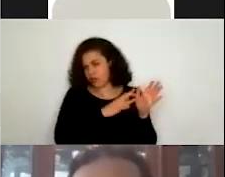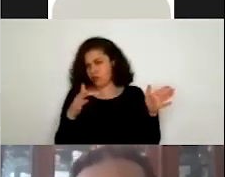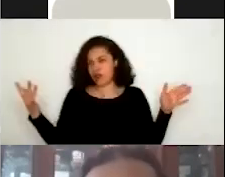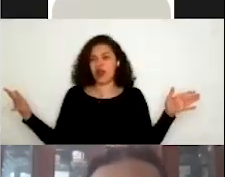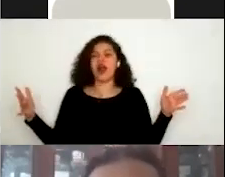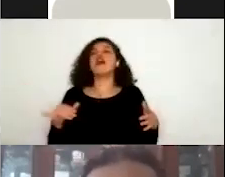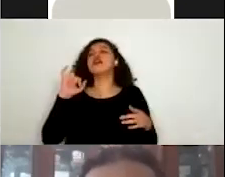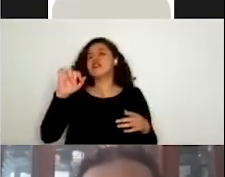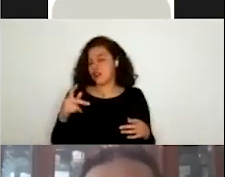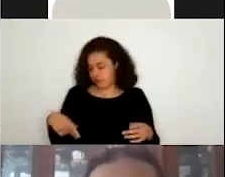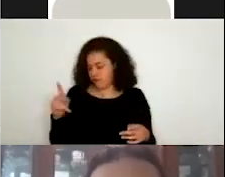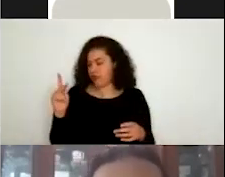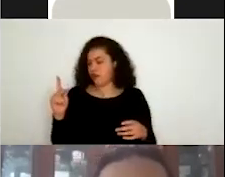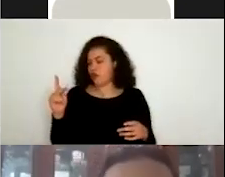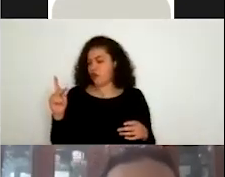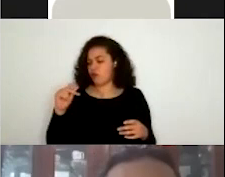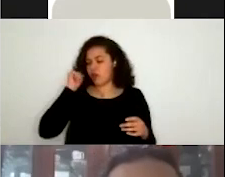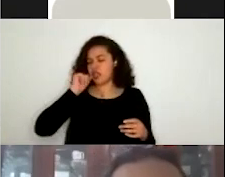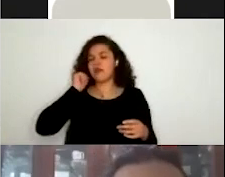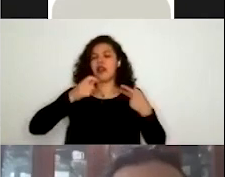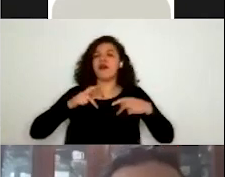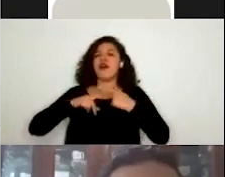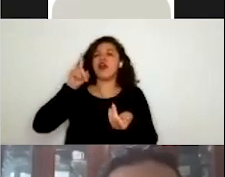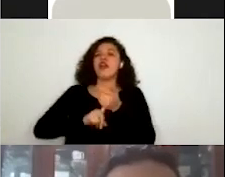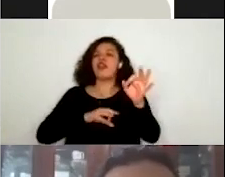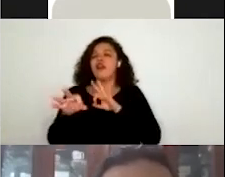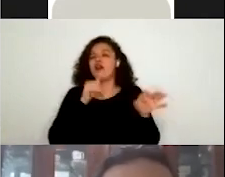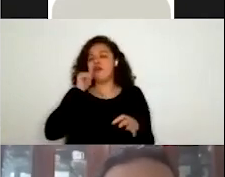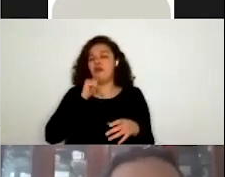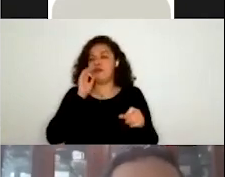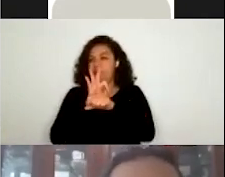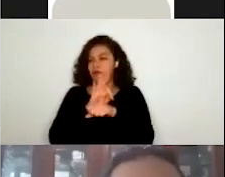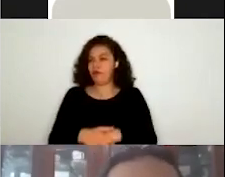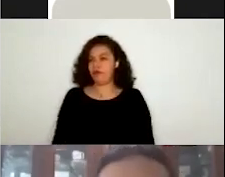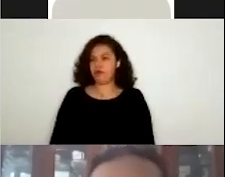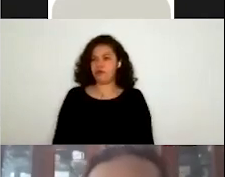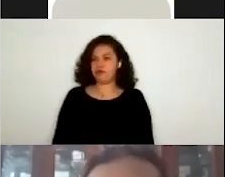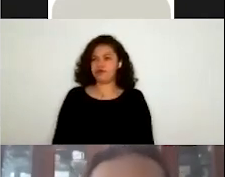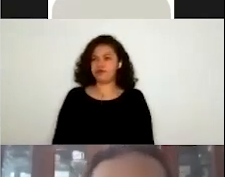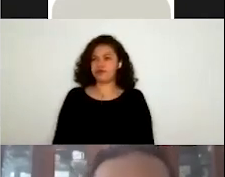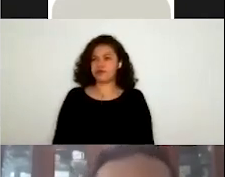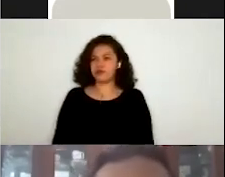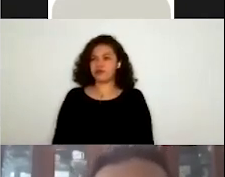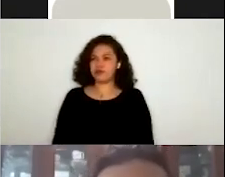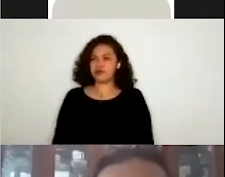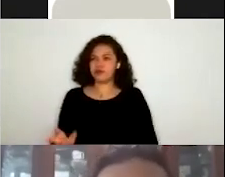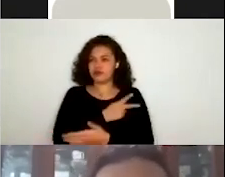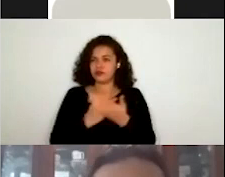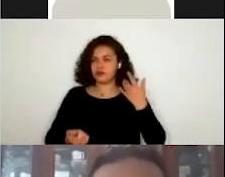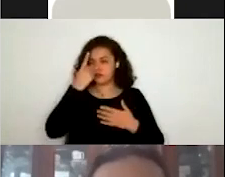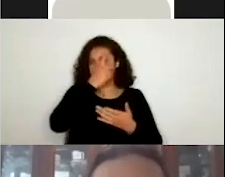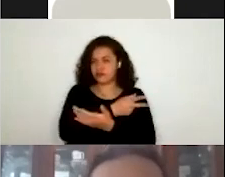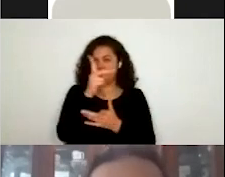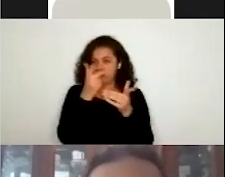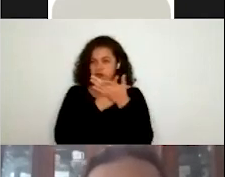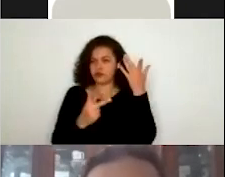siempre protegiendo al personal. Ok. Plan de reducción de riesgos.